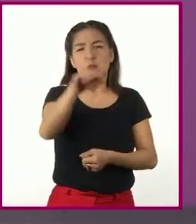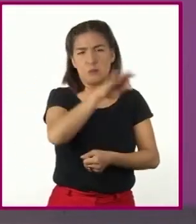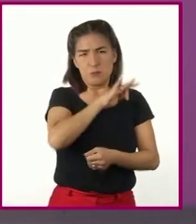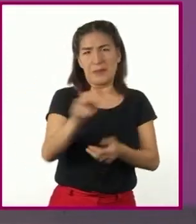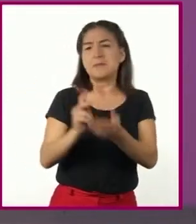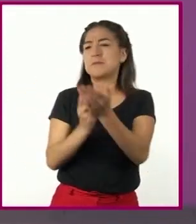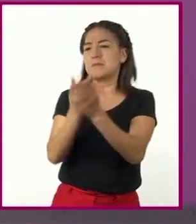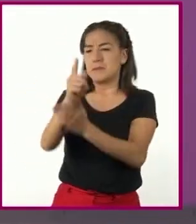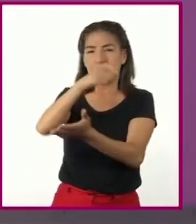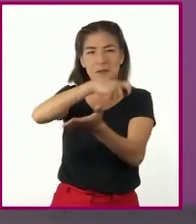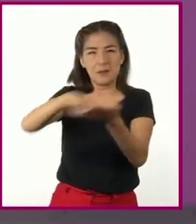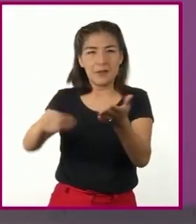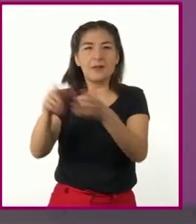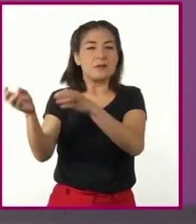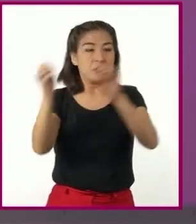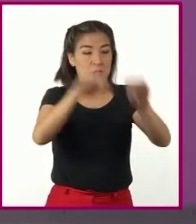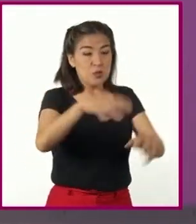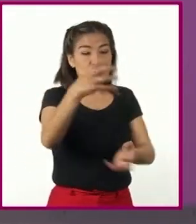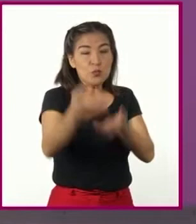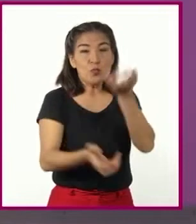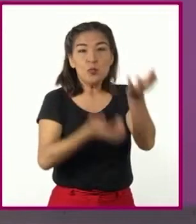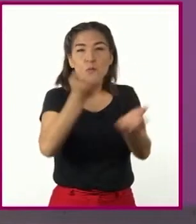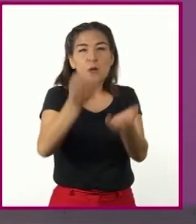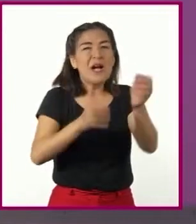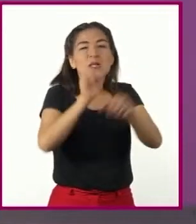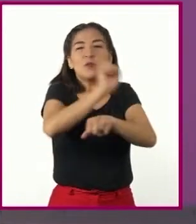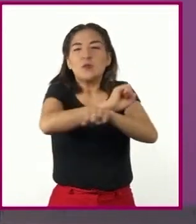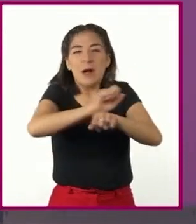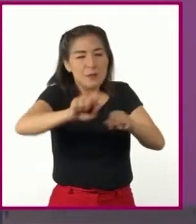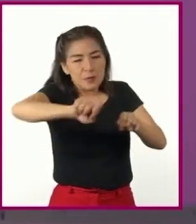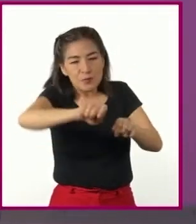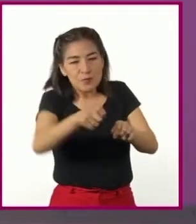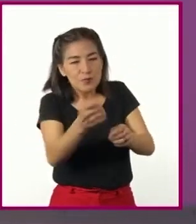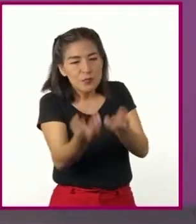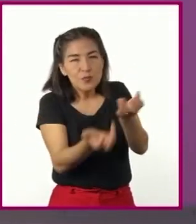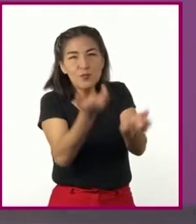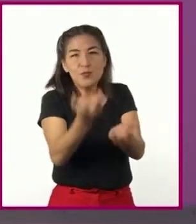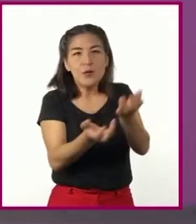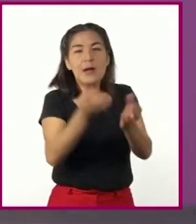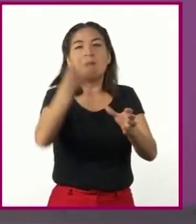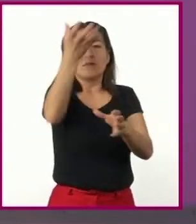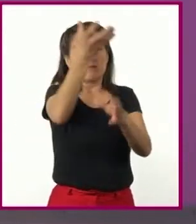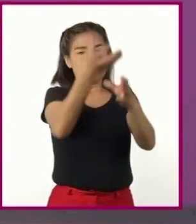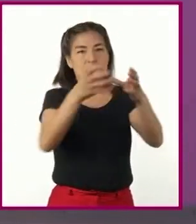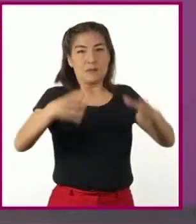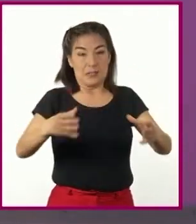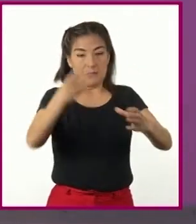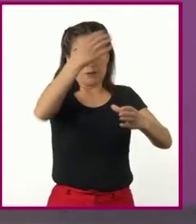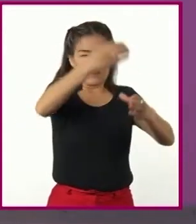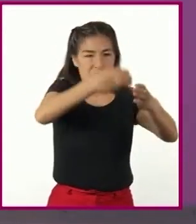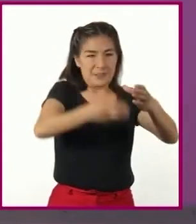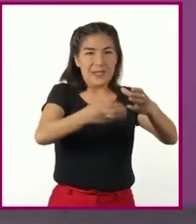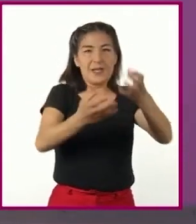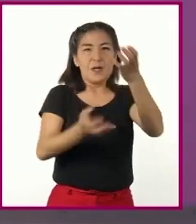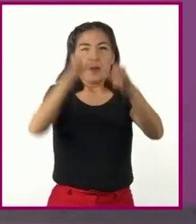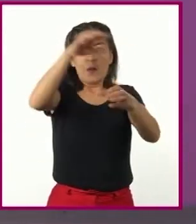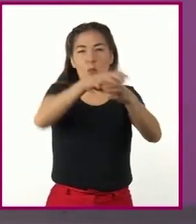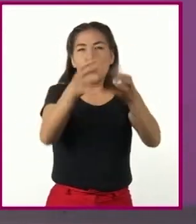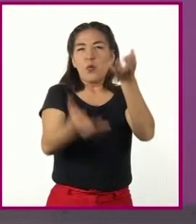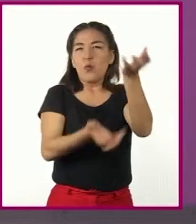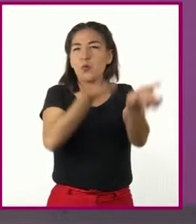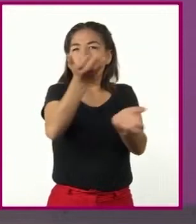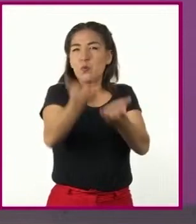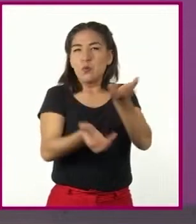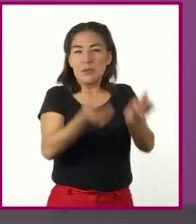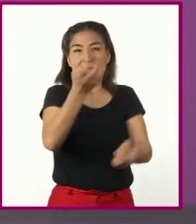hierbas y cocer a fuego muy lento en una olla a baño María en la estufa, siempre con la